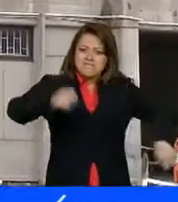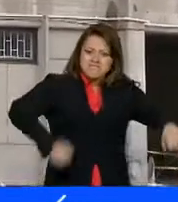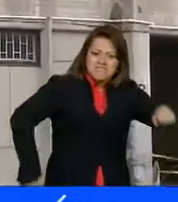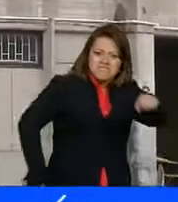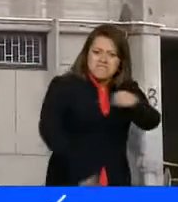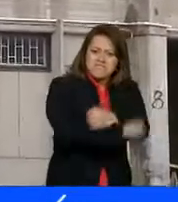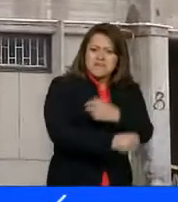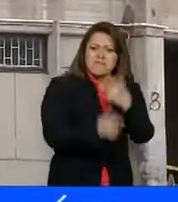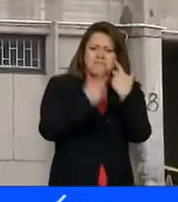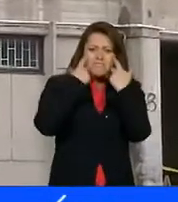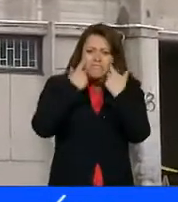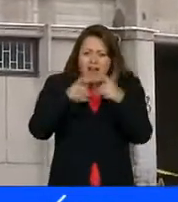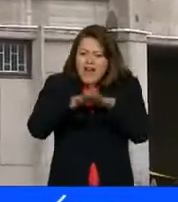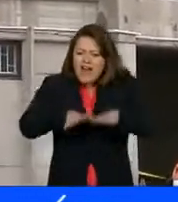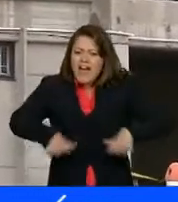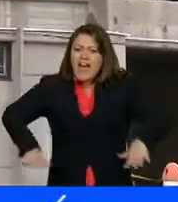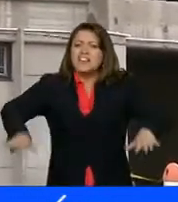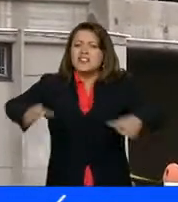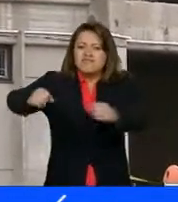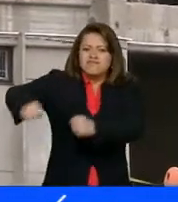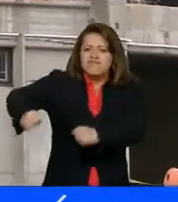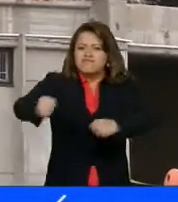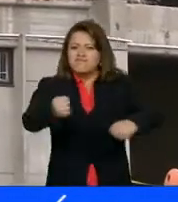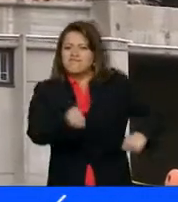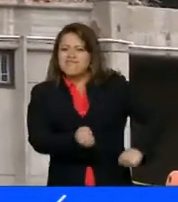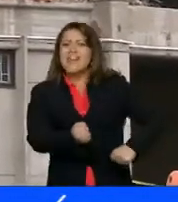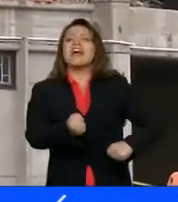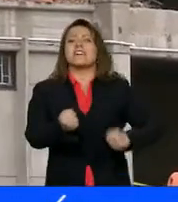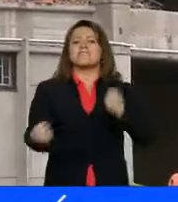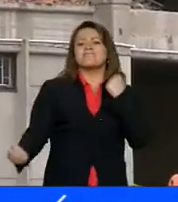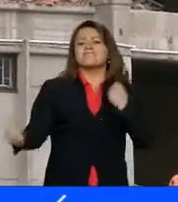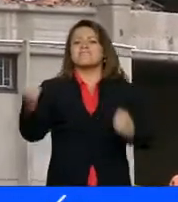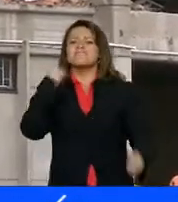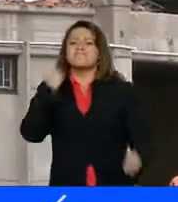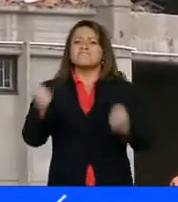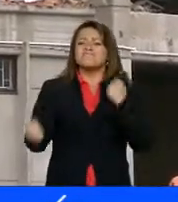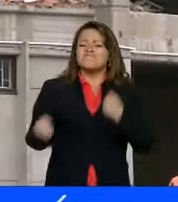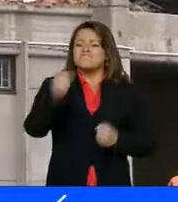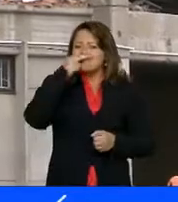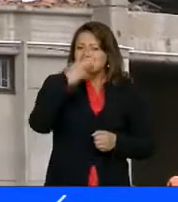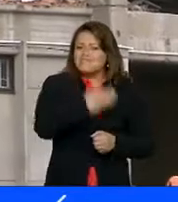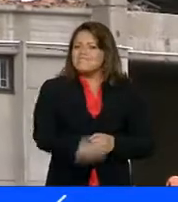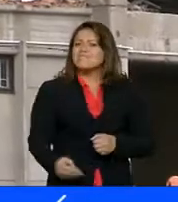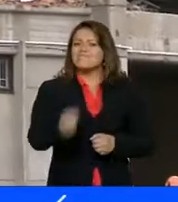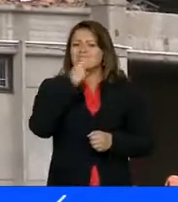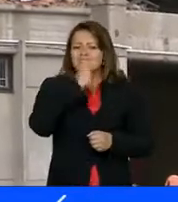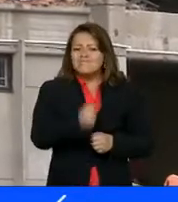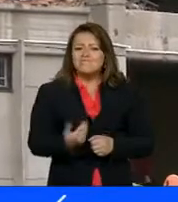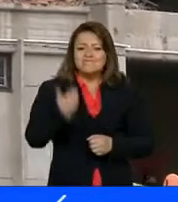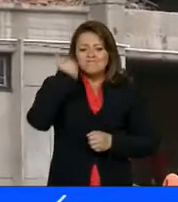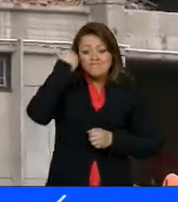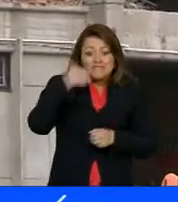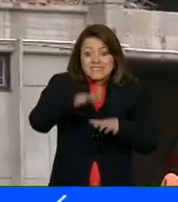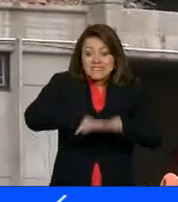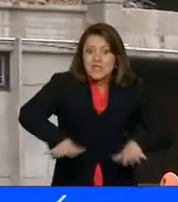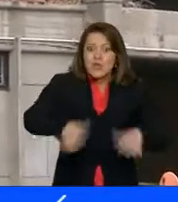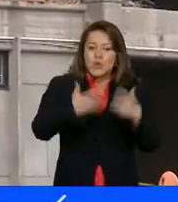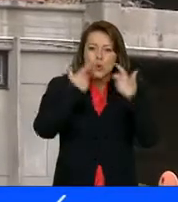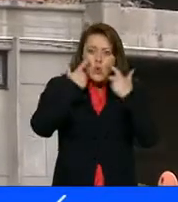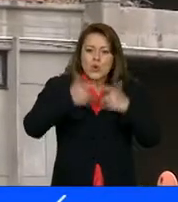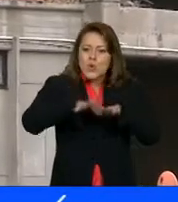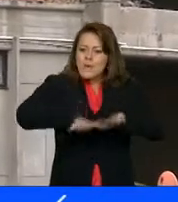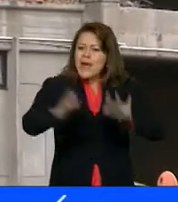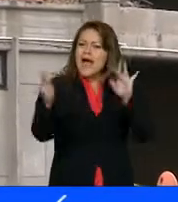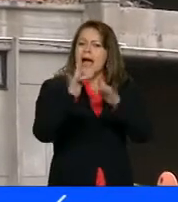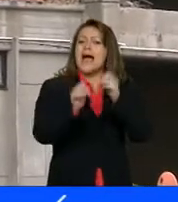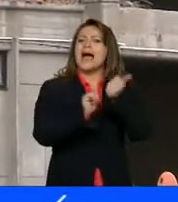sintético, vamos a tener una zona de skate park, vamos a tener gimnasios para adultos, para los niños, una pista de trote. Es un escenario además